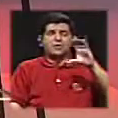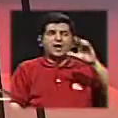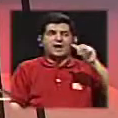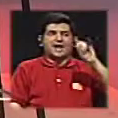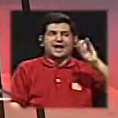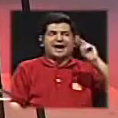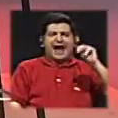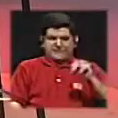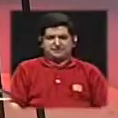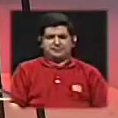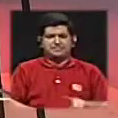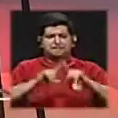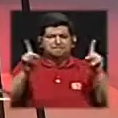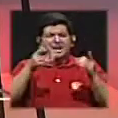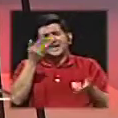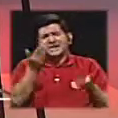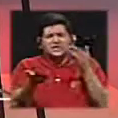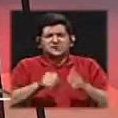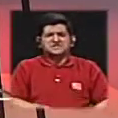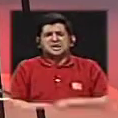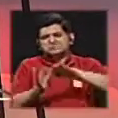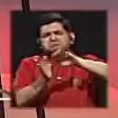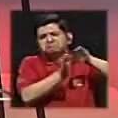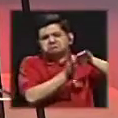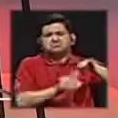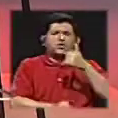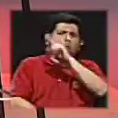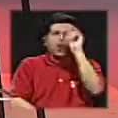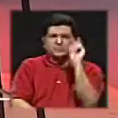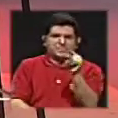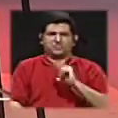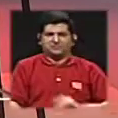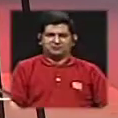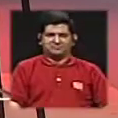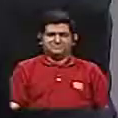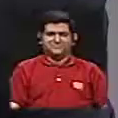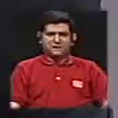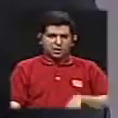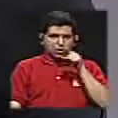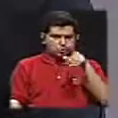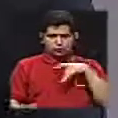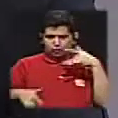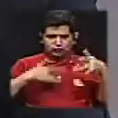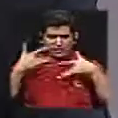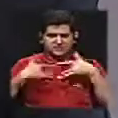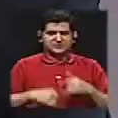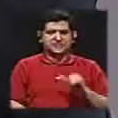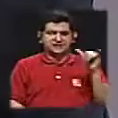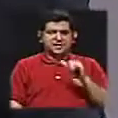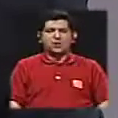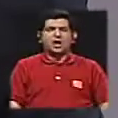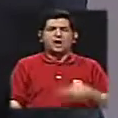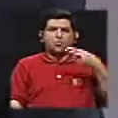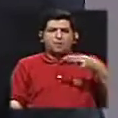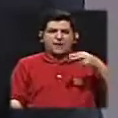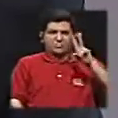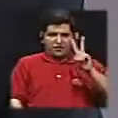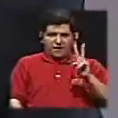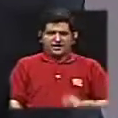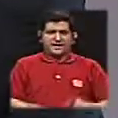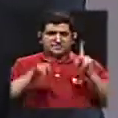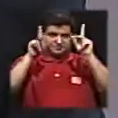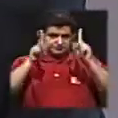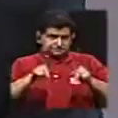poco pasando de eso y haciéndole, uh-huh, otra consulta, ¿usted se siente, junto con Humberto Vargas, que